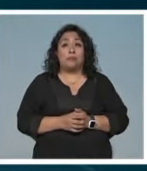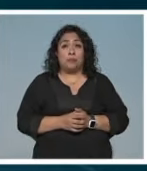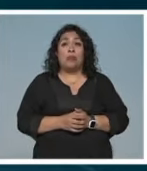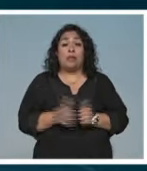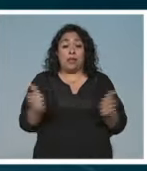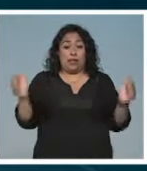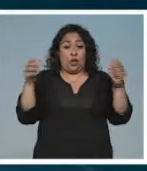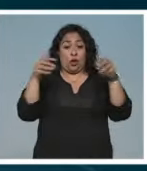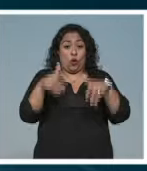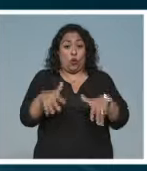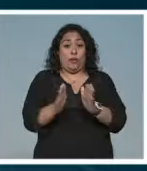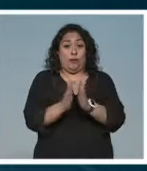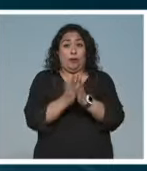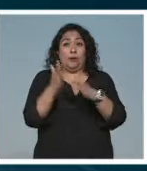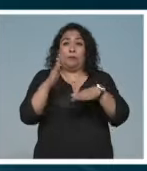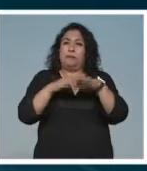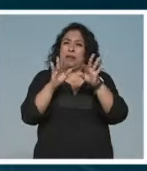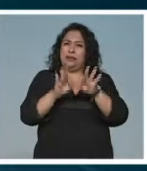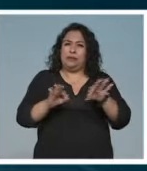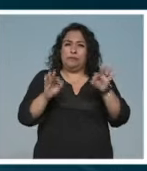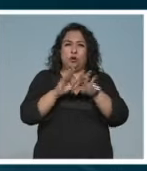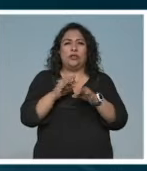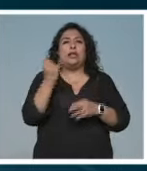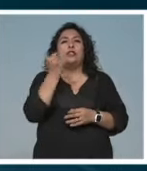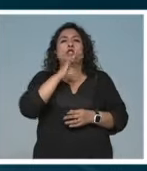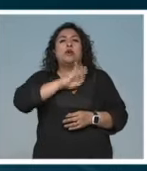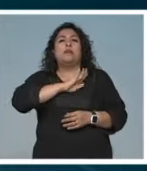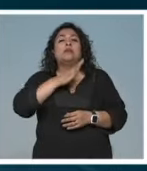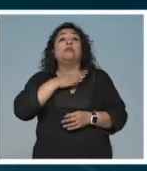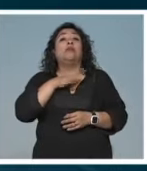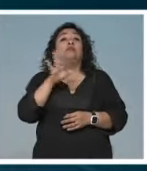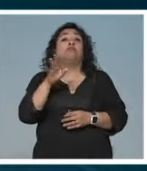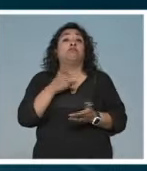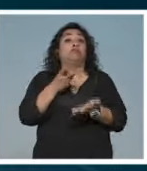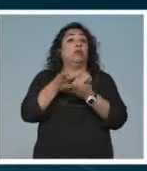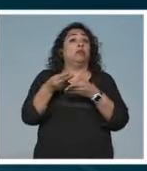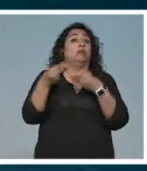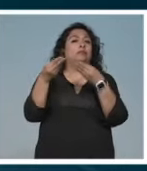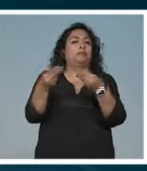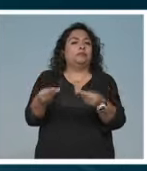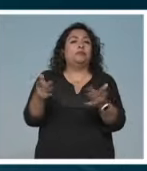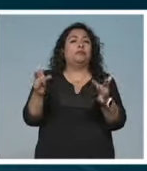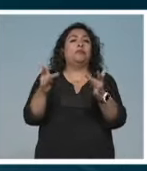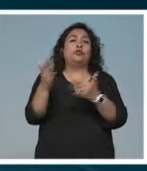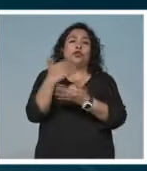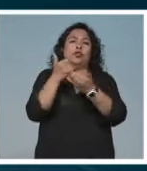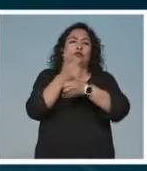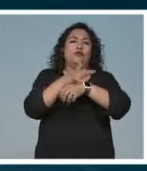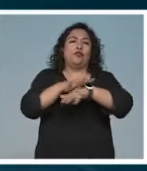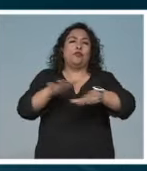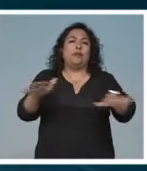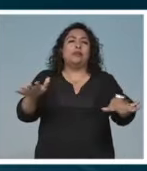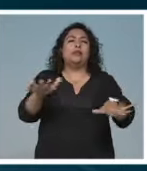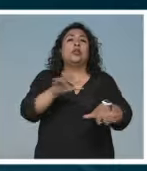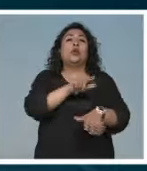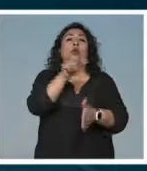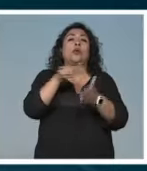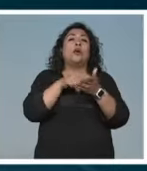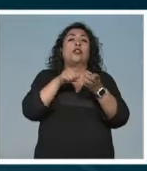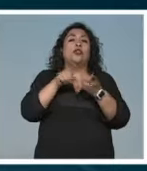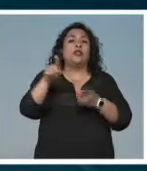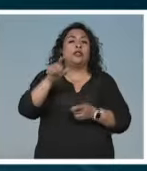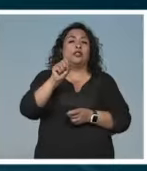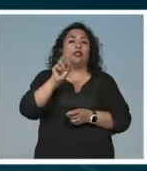El encuentro editorial más importante de Iberoamérica es distinguido con una presea. Vamos con todos los detalles desde hasta el claustro de Sor